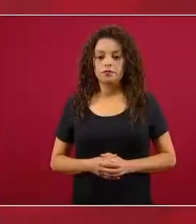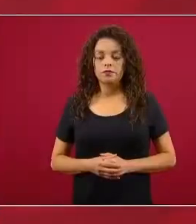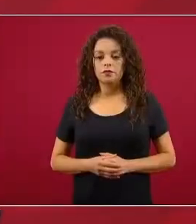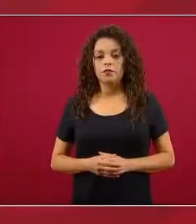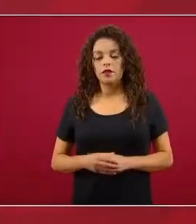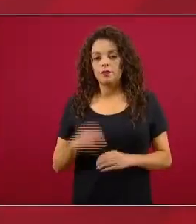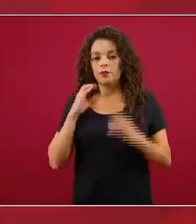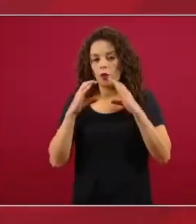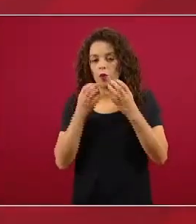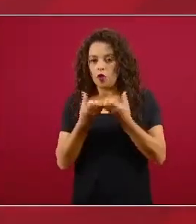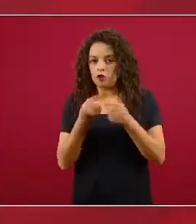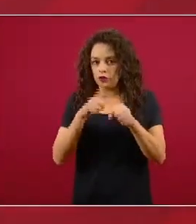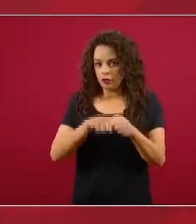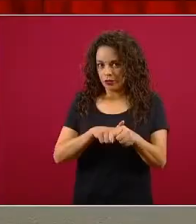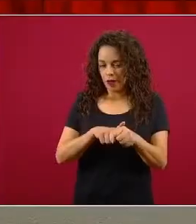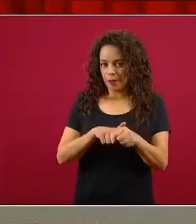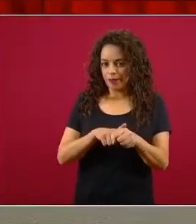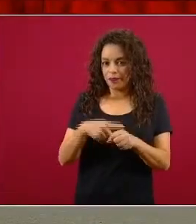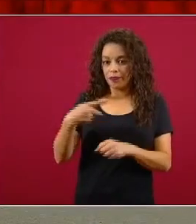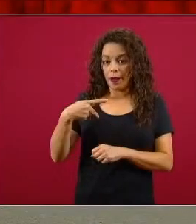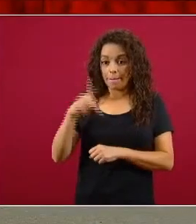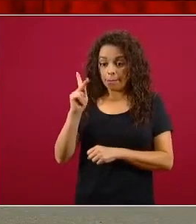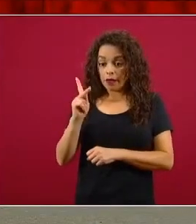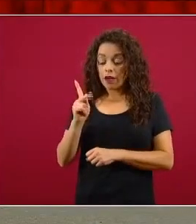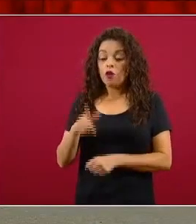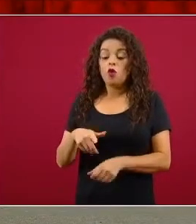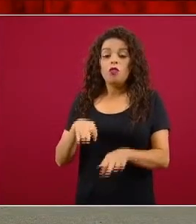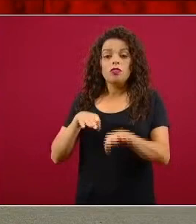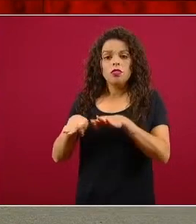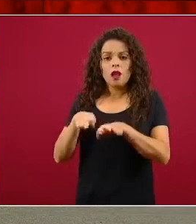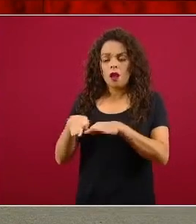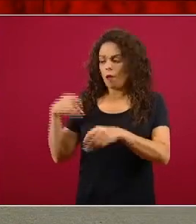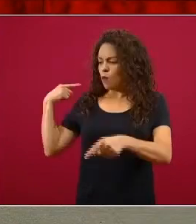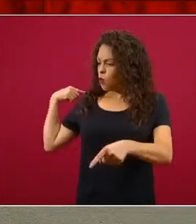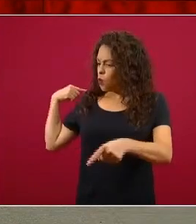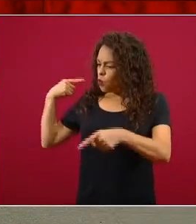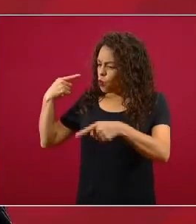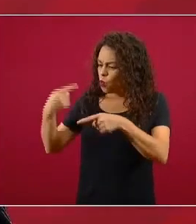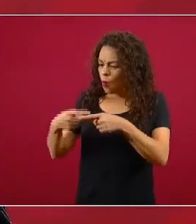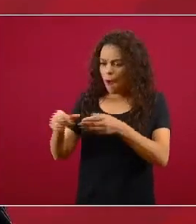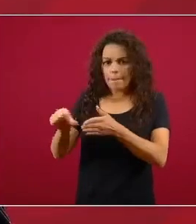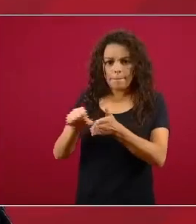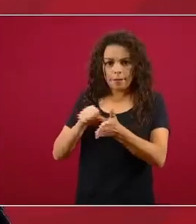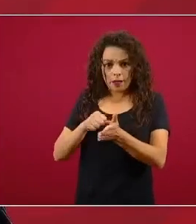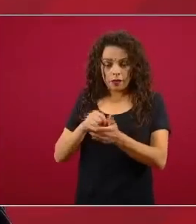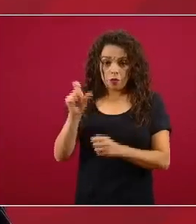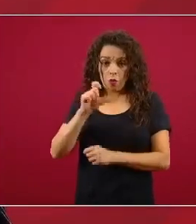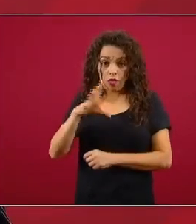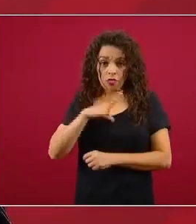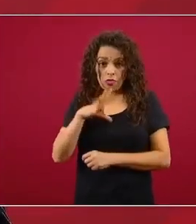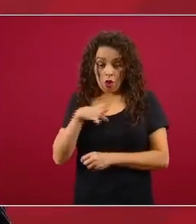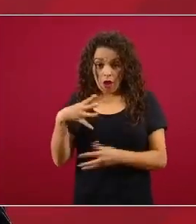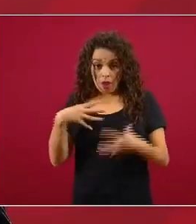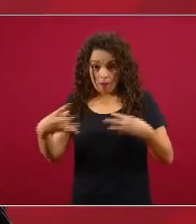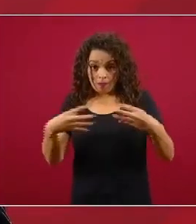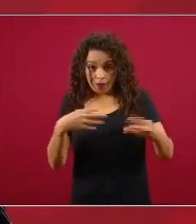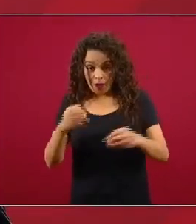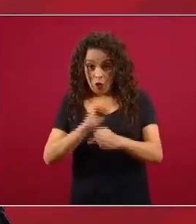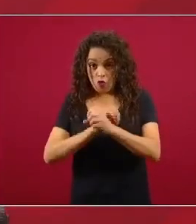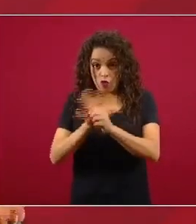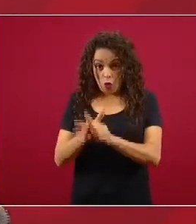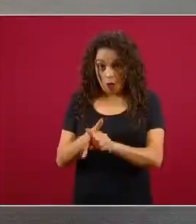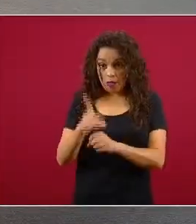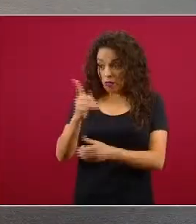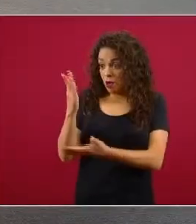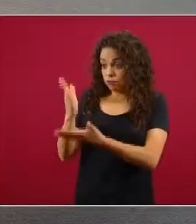estamos retomando sobre el trabajo que se continuó durante todos estos meses de la epidemia COVID. No ha parado la estrategia nacional y